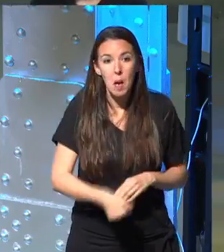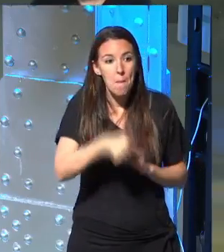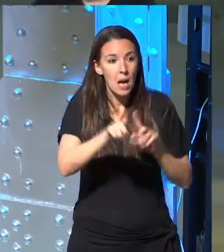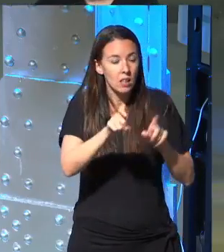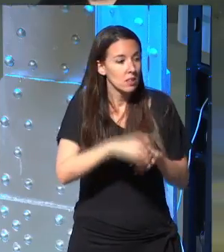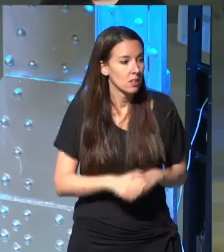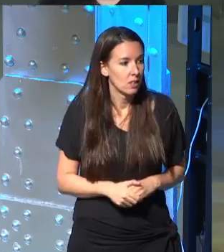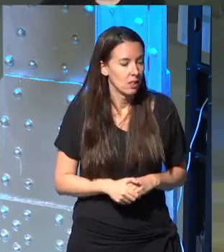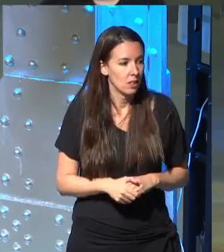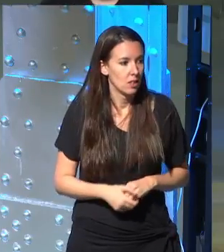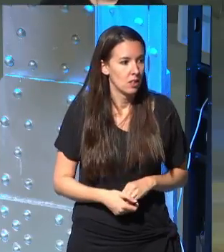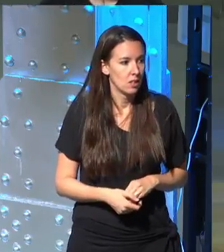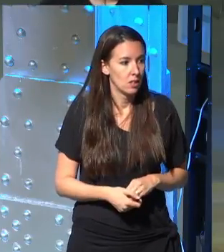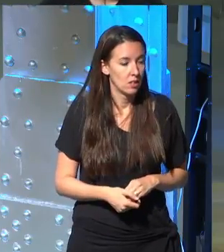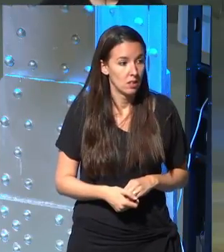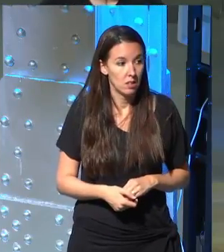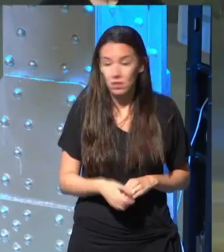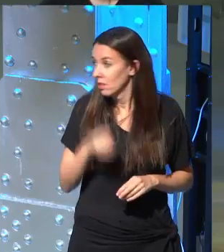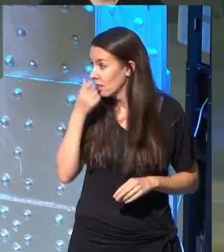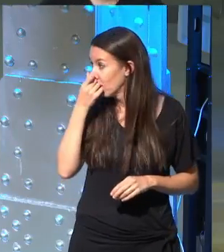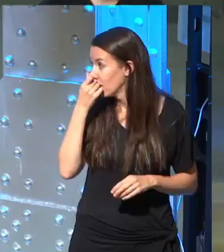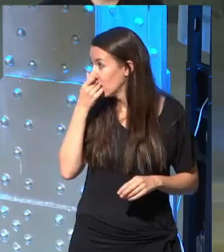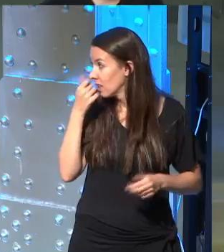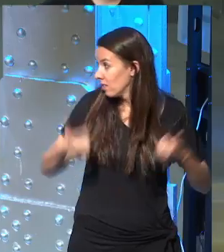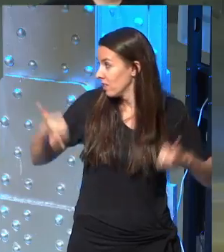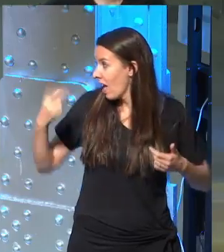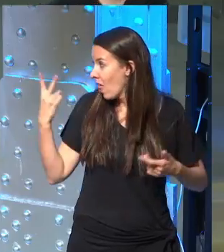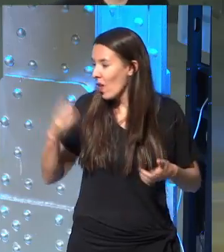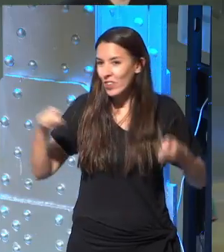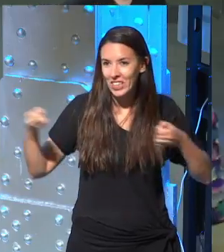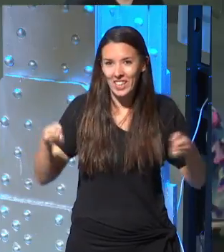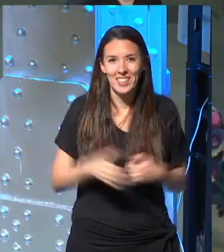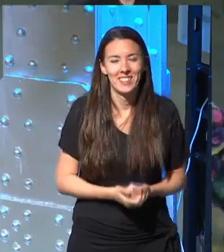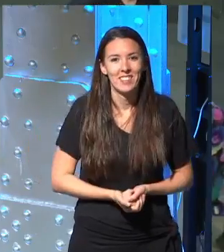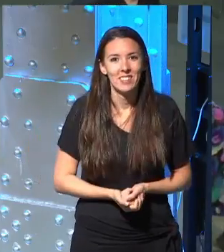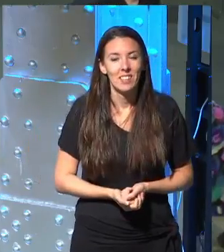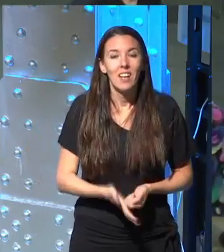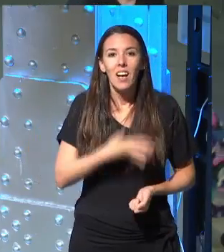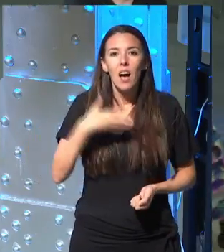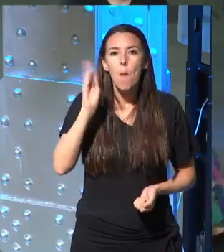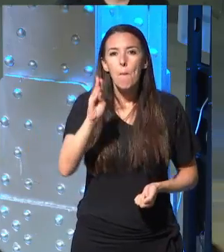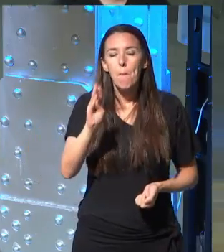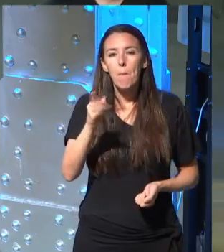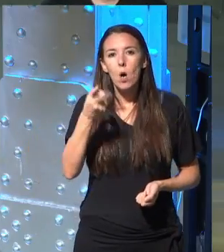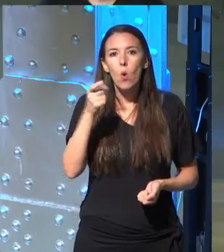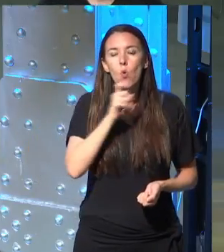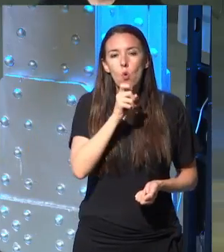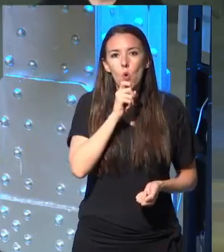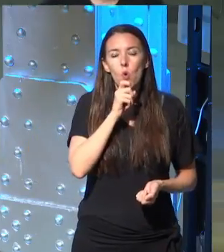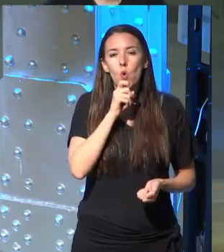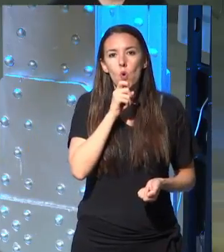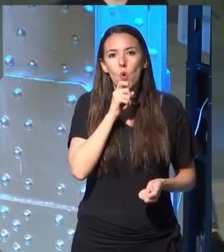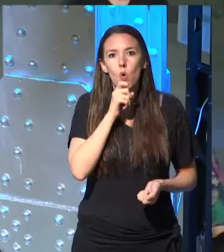más... Yo tenemos dos micros. quería preguntarte cómo